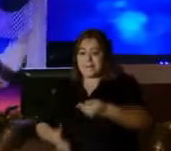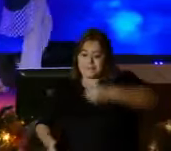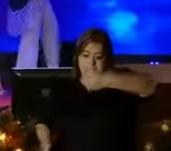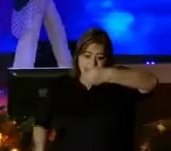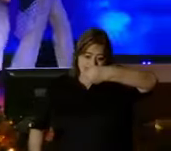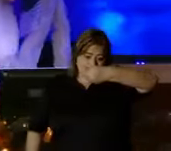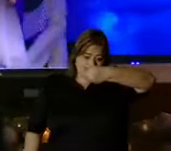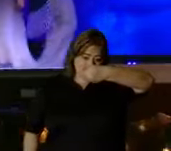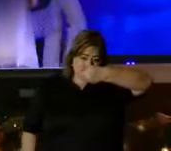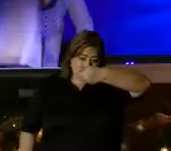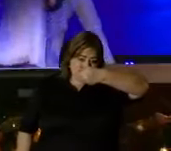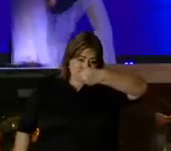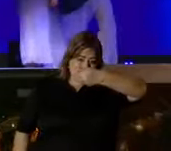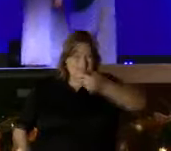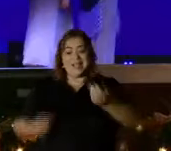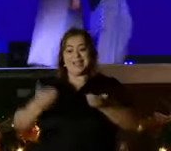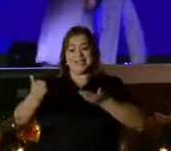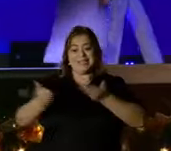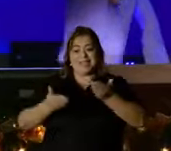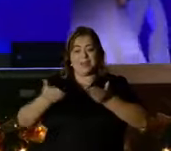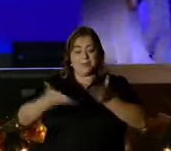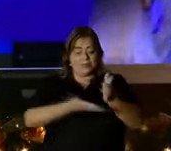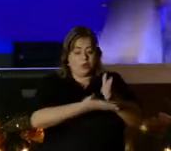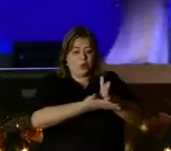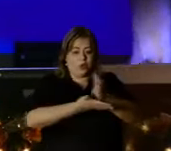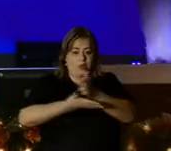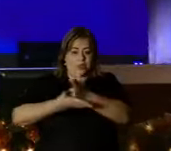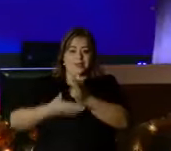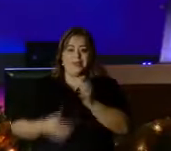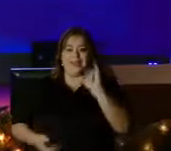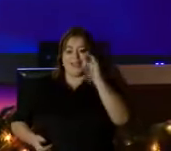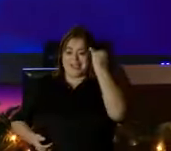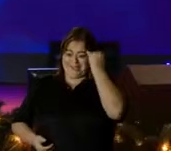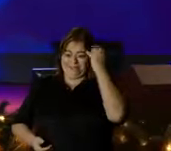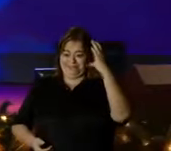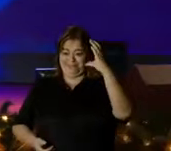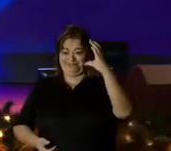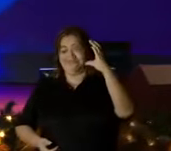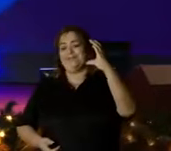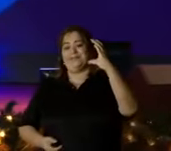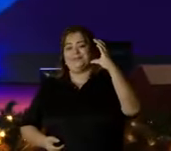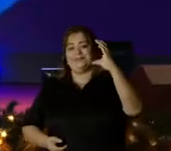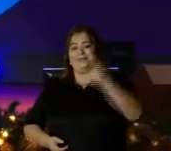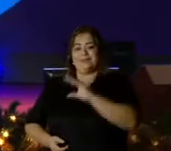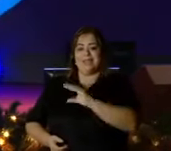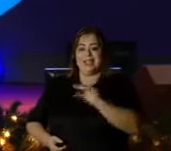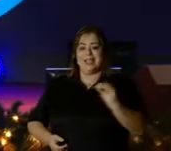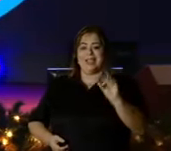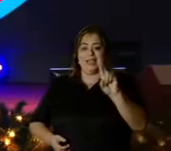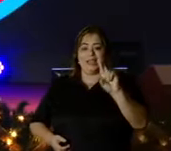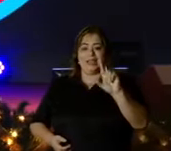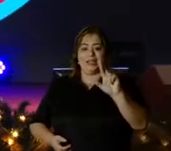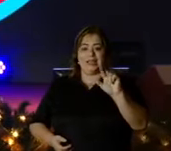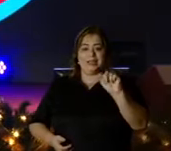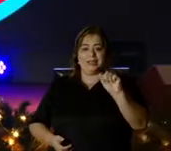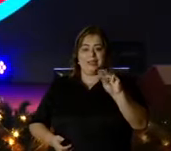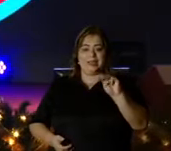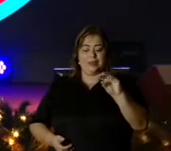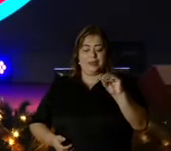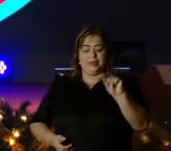por el servicarro y todo. Pero Ian y nuestro muy querido,